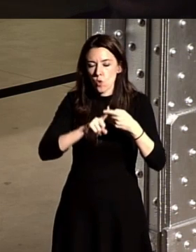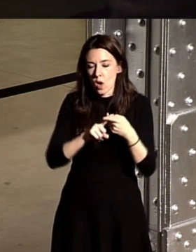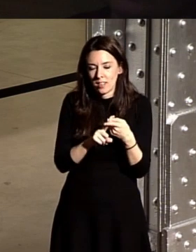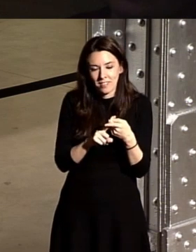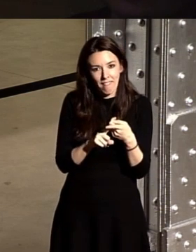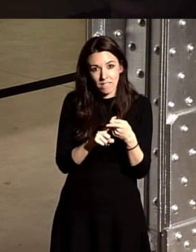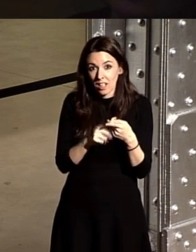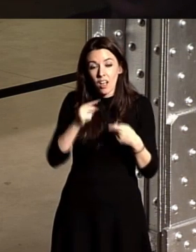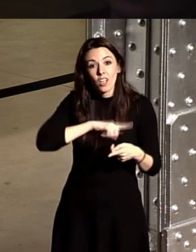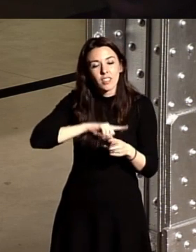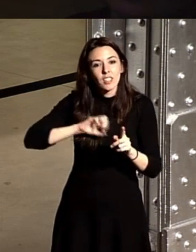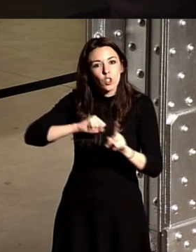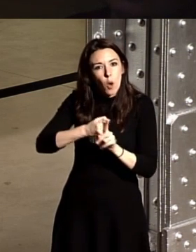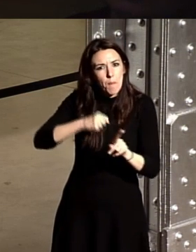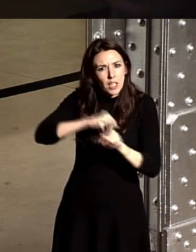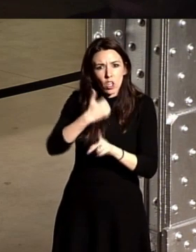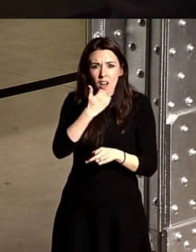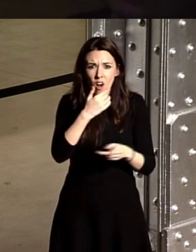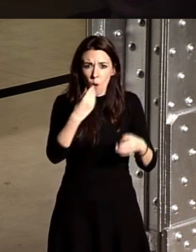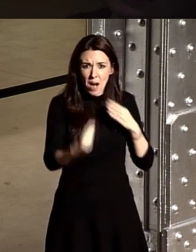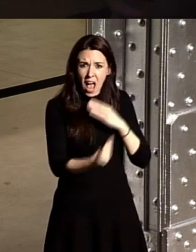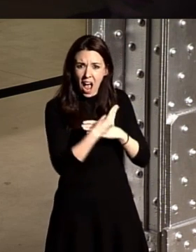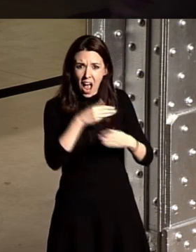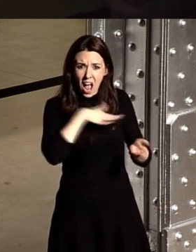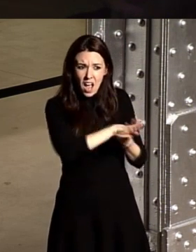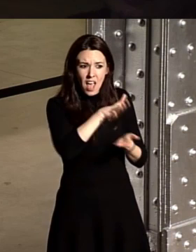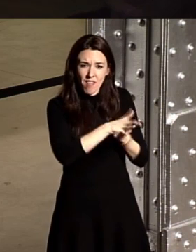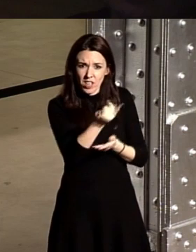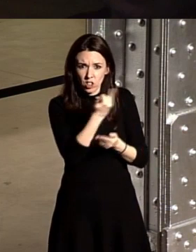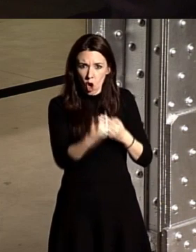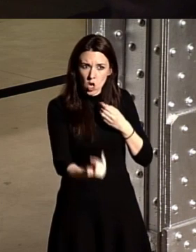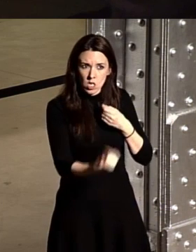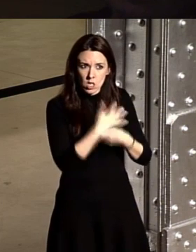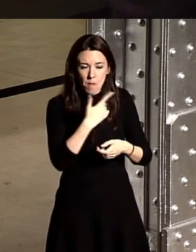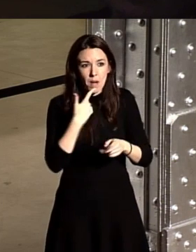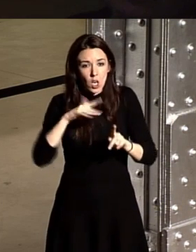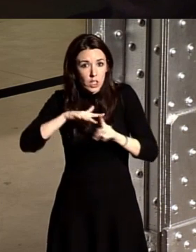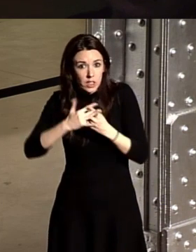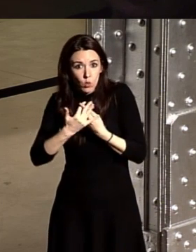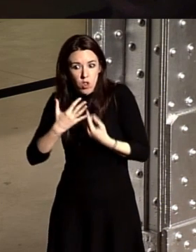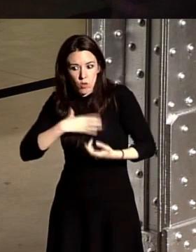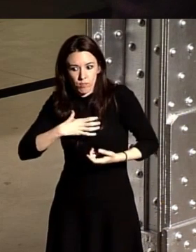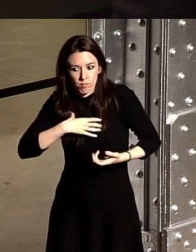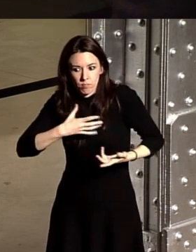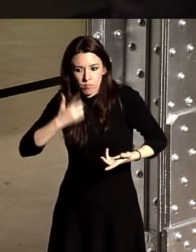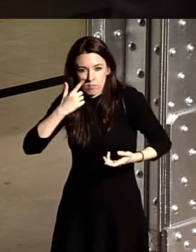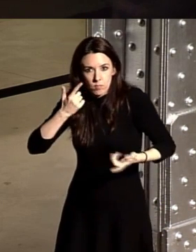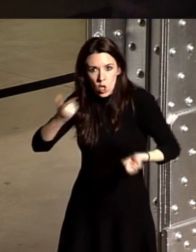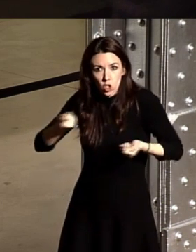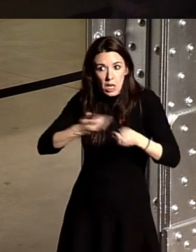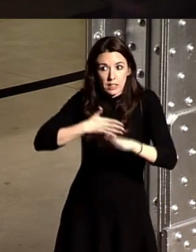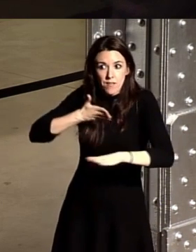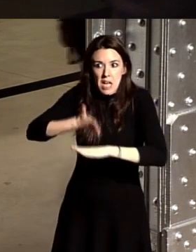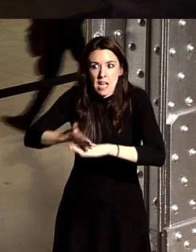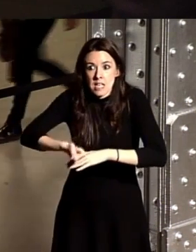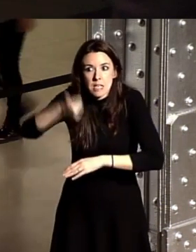vez presionada por el editor para que vayas más allá de una situación que está fuera de tu control cubrirla, o sea, que no puedes llegar más